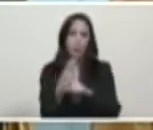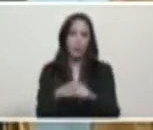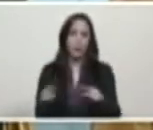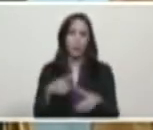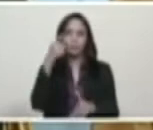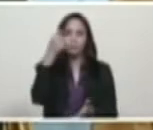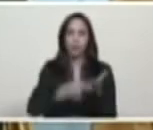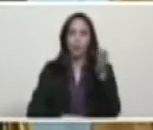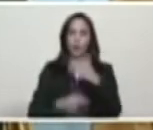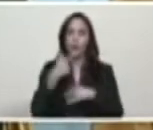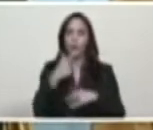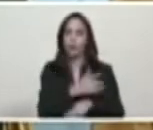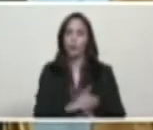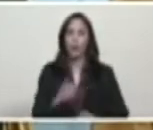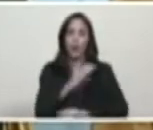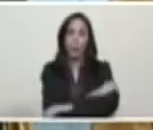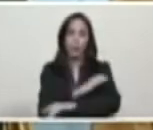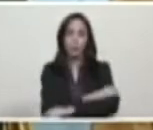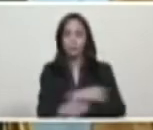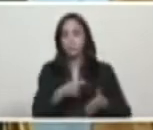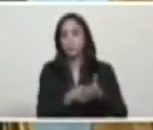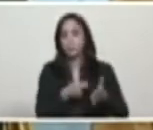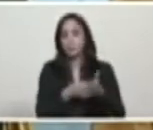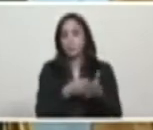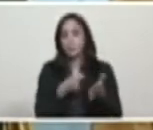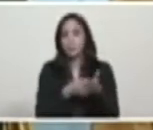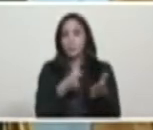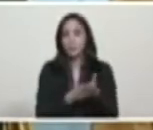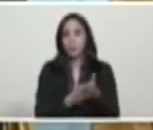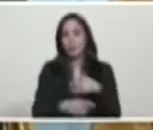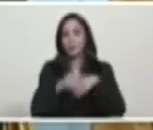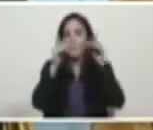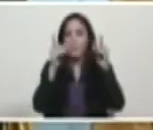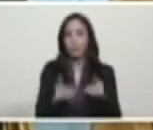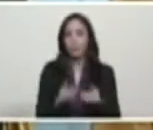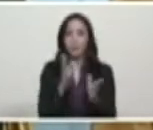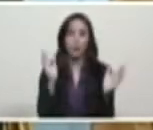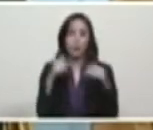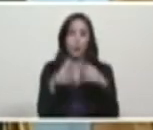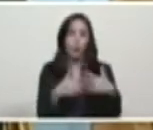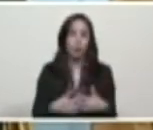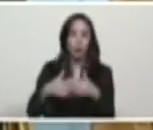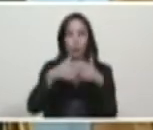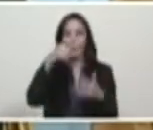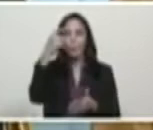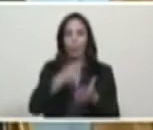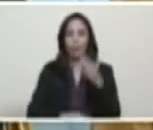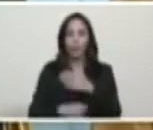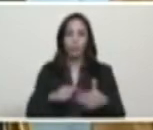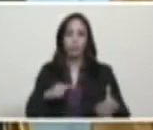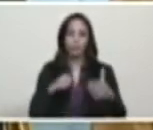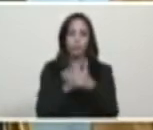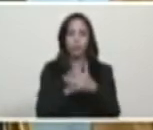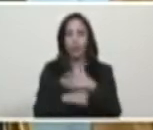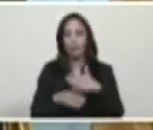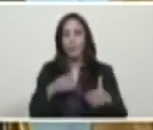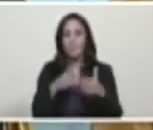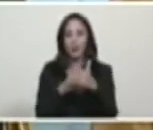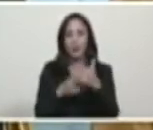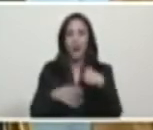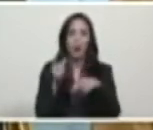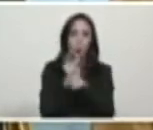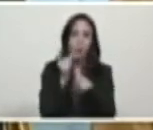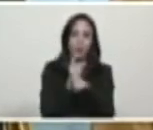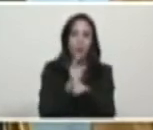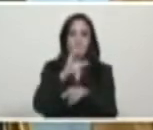Ahora la presión de la derecha venezolana logró su fruto y le han saboteado la fiesta de la Serie del